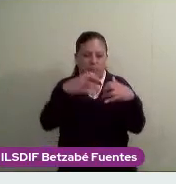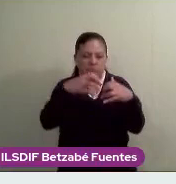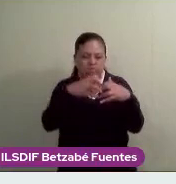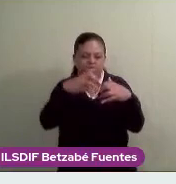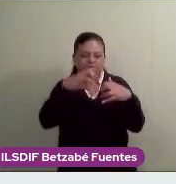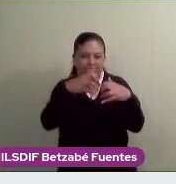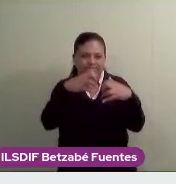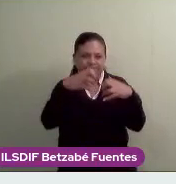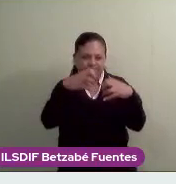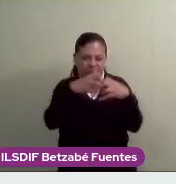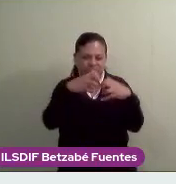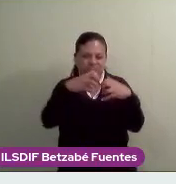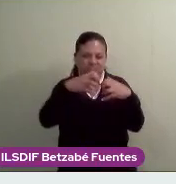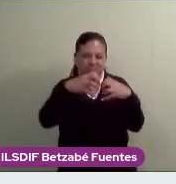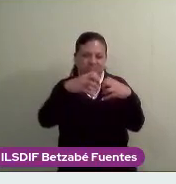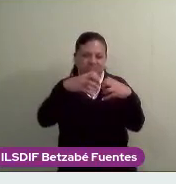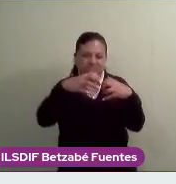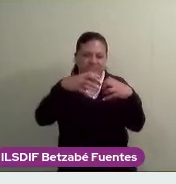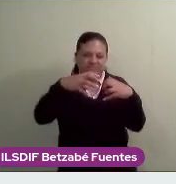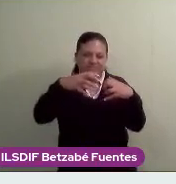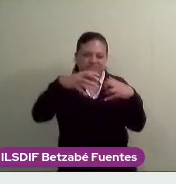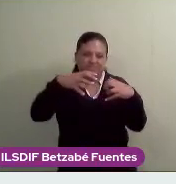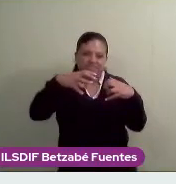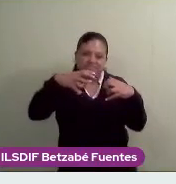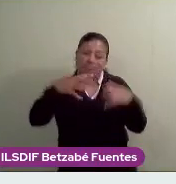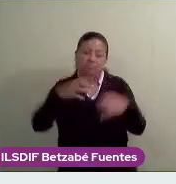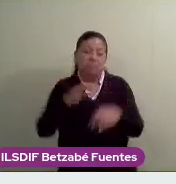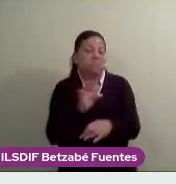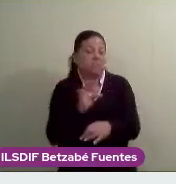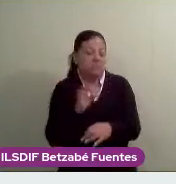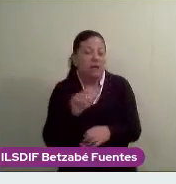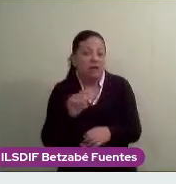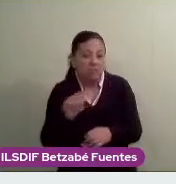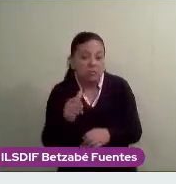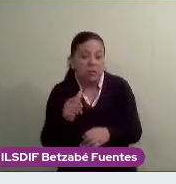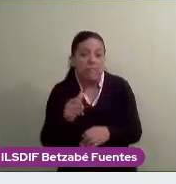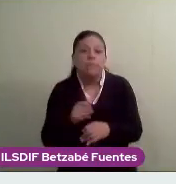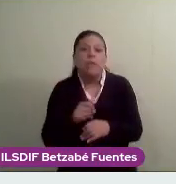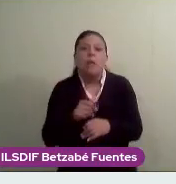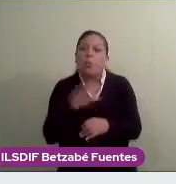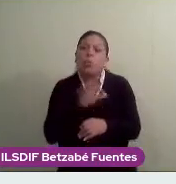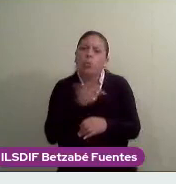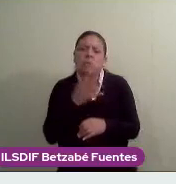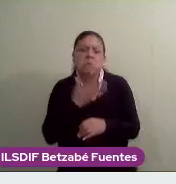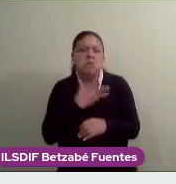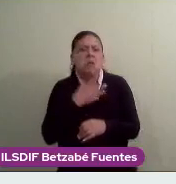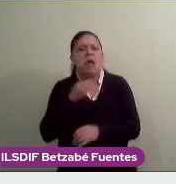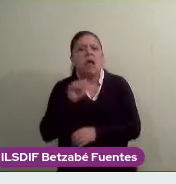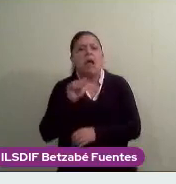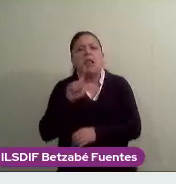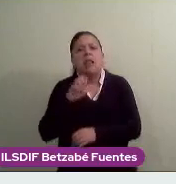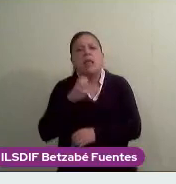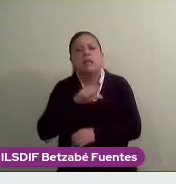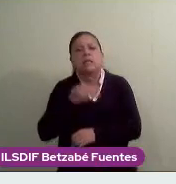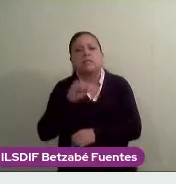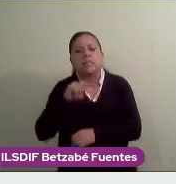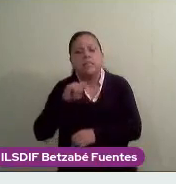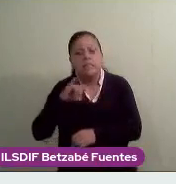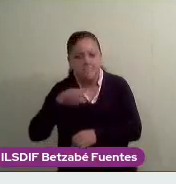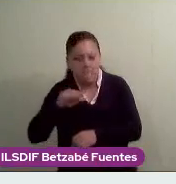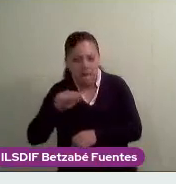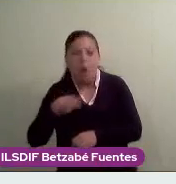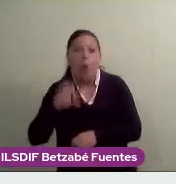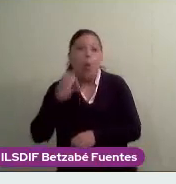inicio, así como un proceso neurodegenerativo. Tal vez presentan la lexitimia en la edad de adulto mayor, y ahí es